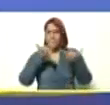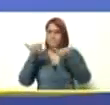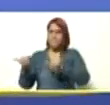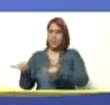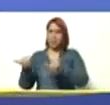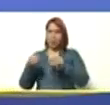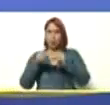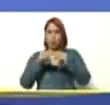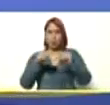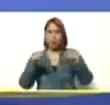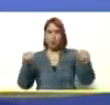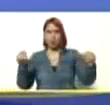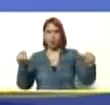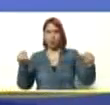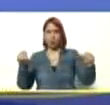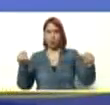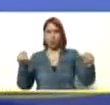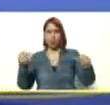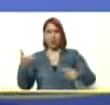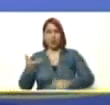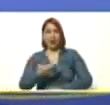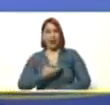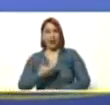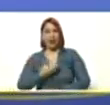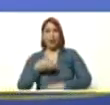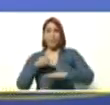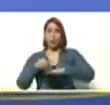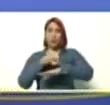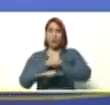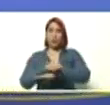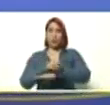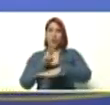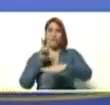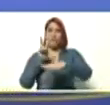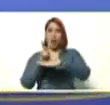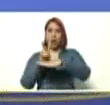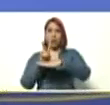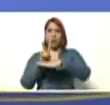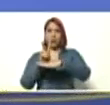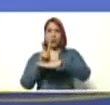territorio que la alcaldía del municipio Vargas.